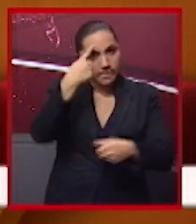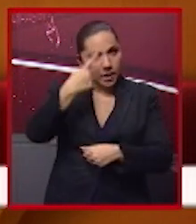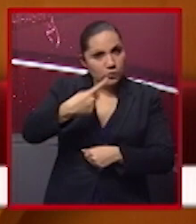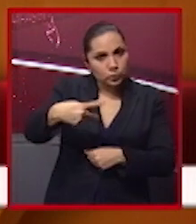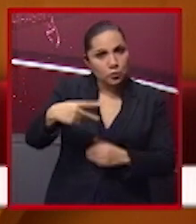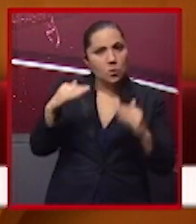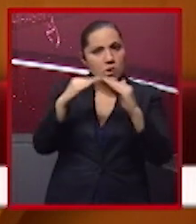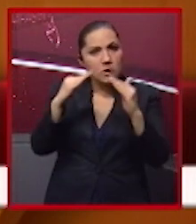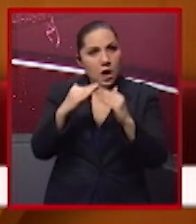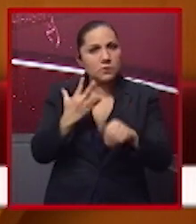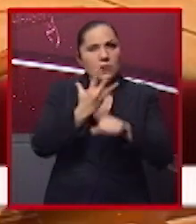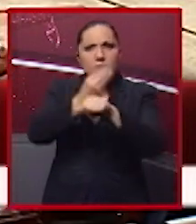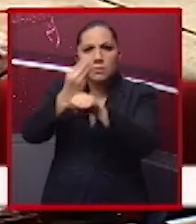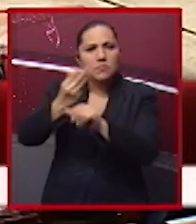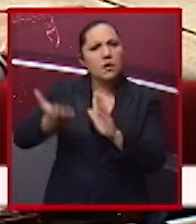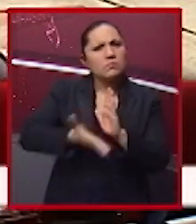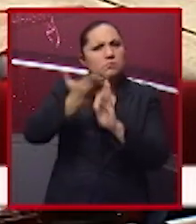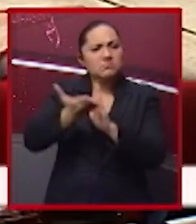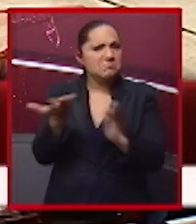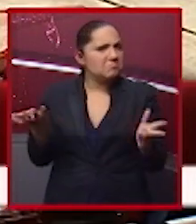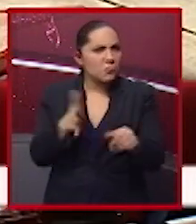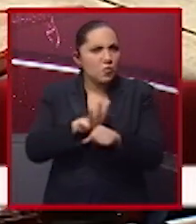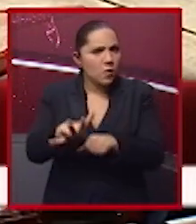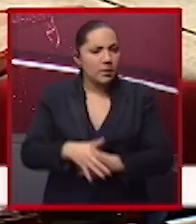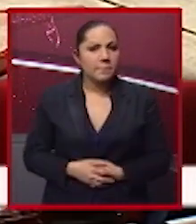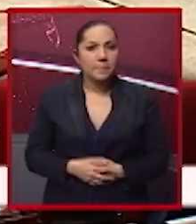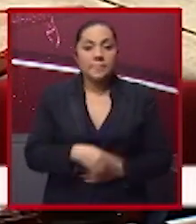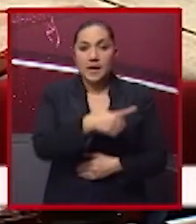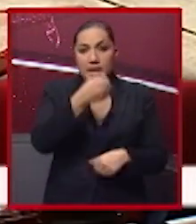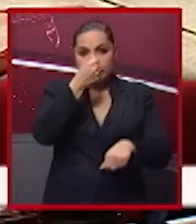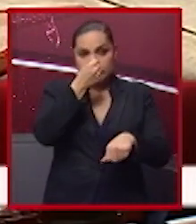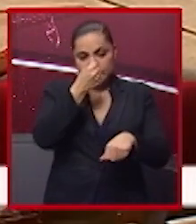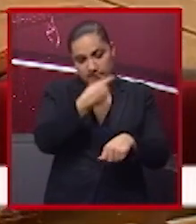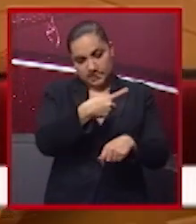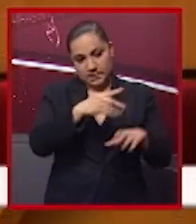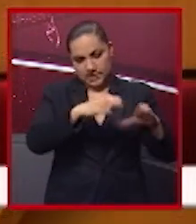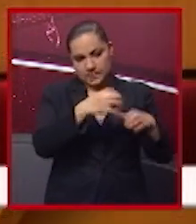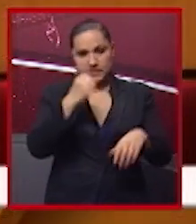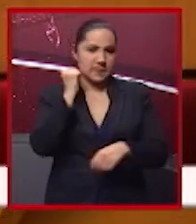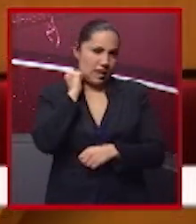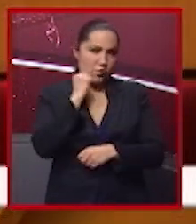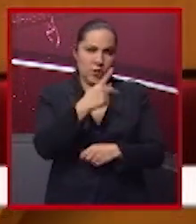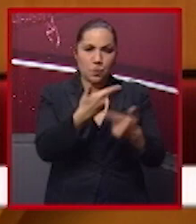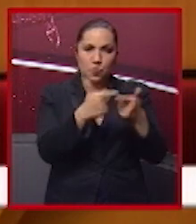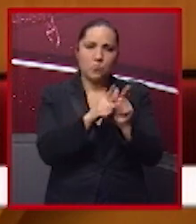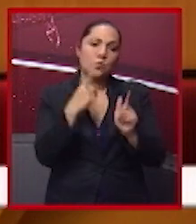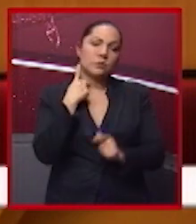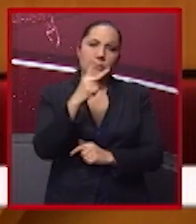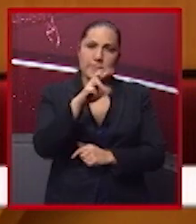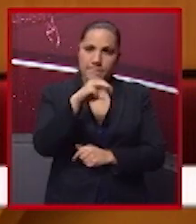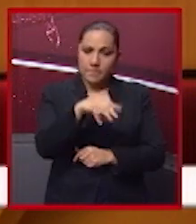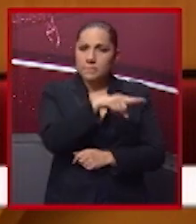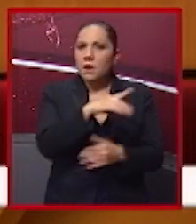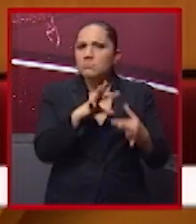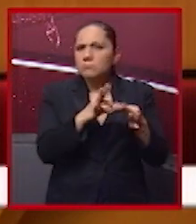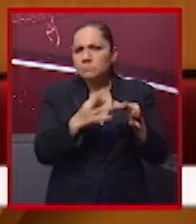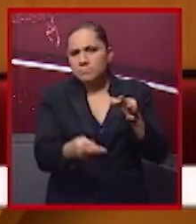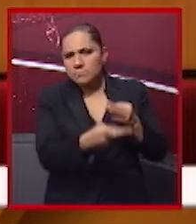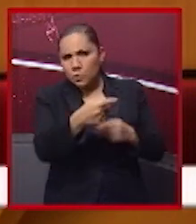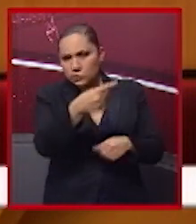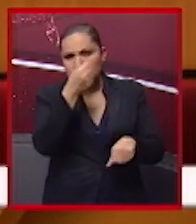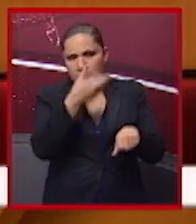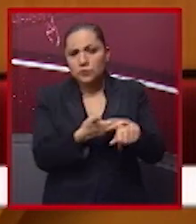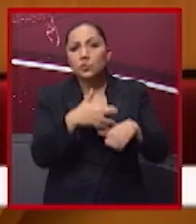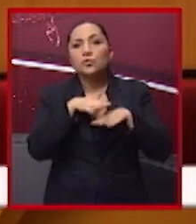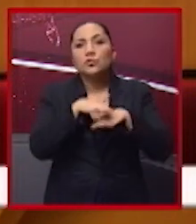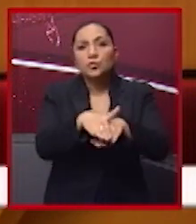afectadas. La senadora del Partido Verde, Verónica Noemí Camino, se pronunció por una política integral en materia de prevención de